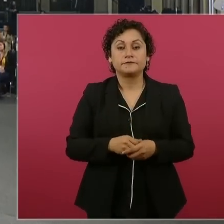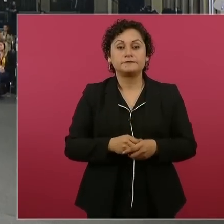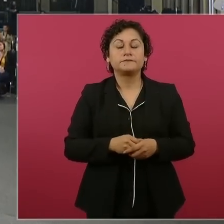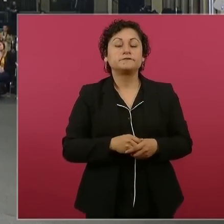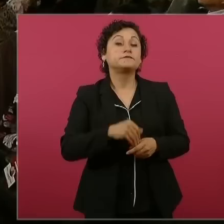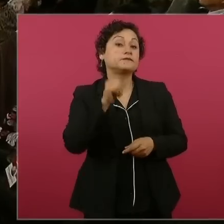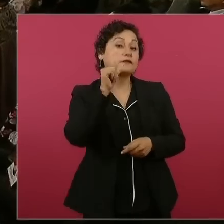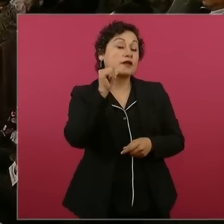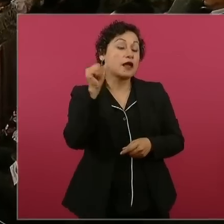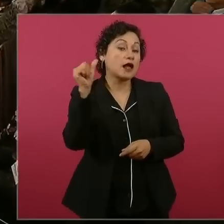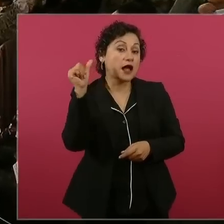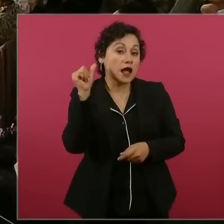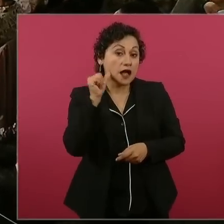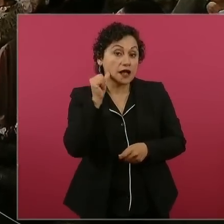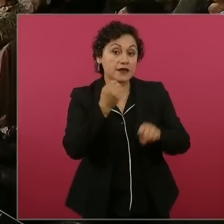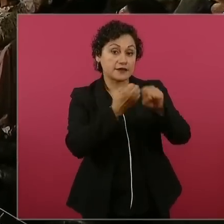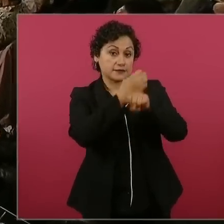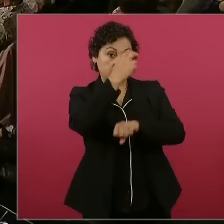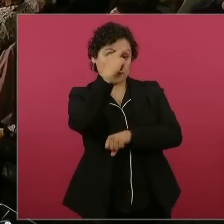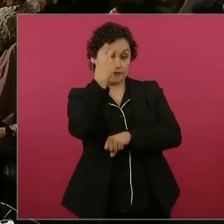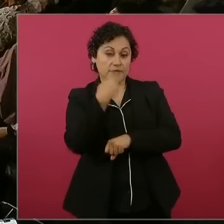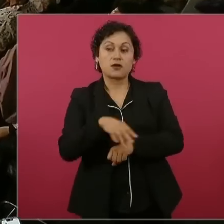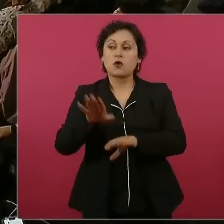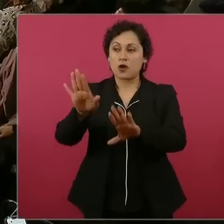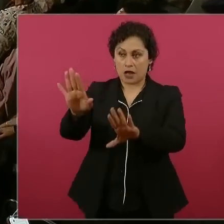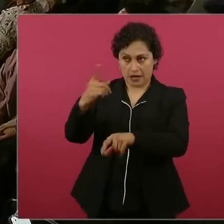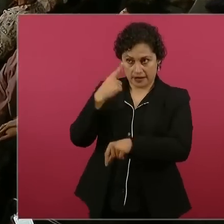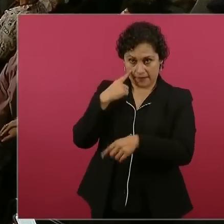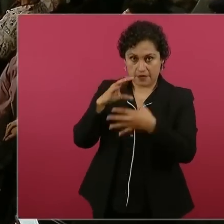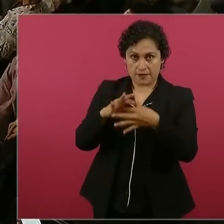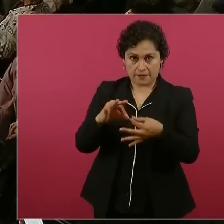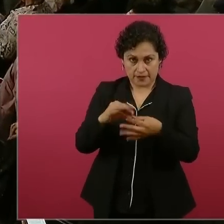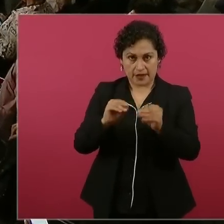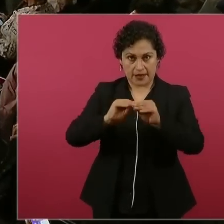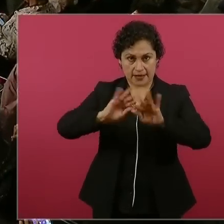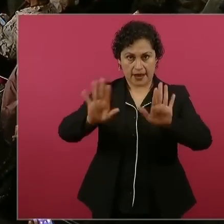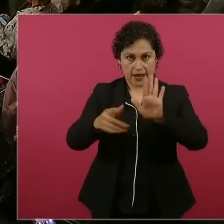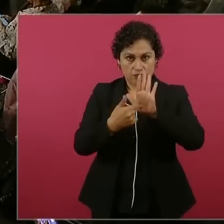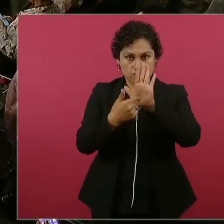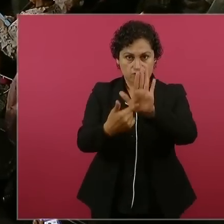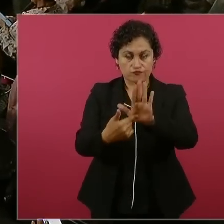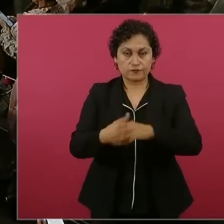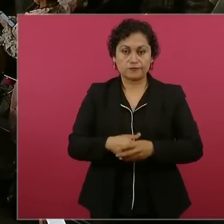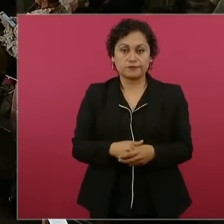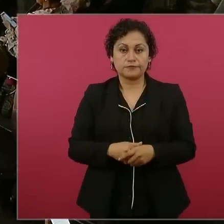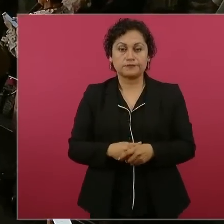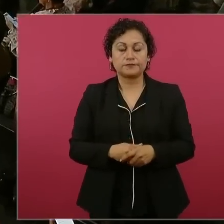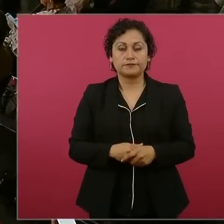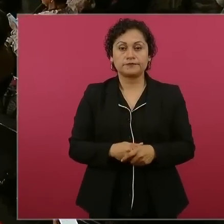Ayer que fue lo del Estado de México… A ver, nada más aclaramos esto.